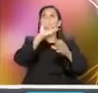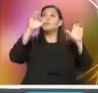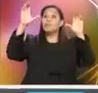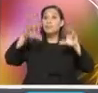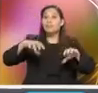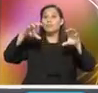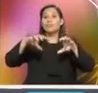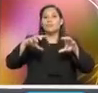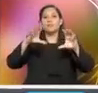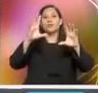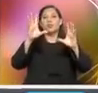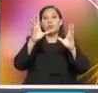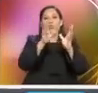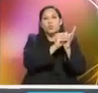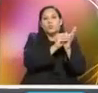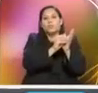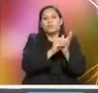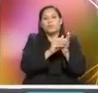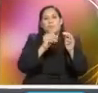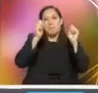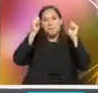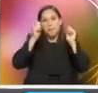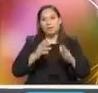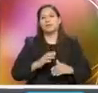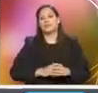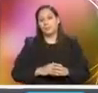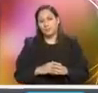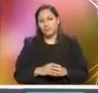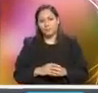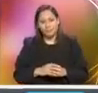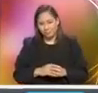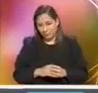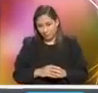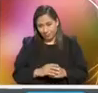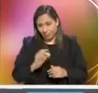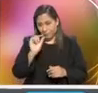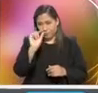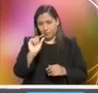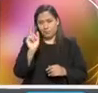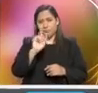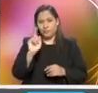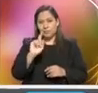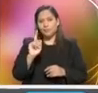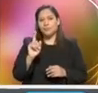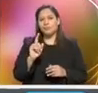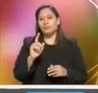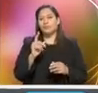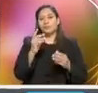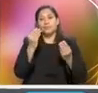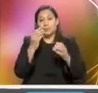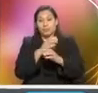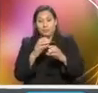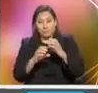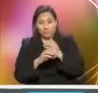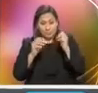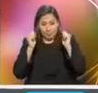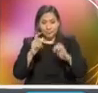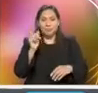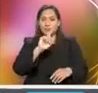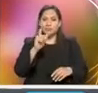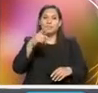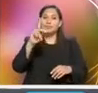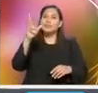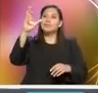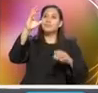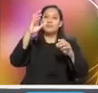eso se va a potenciar su peso. Claro, Entonces, sí, digamos, no es menor, no tiene mucha cosa técnica, pero el peso sí tiene